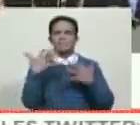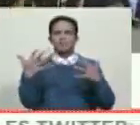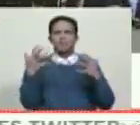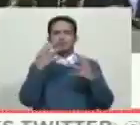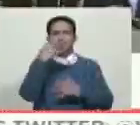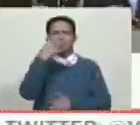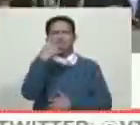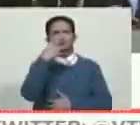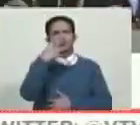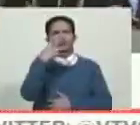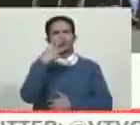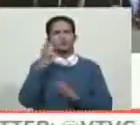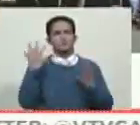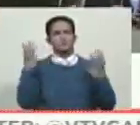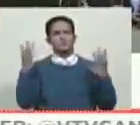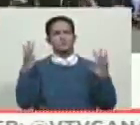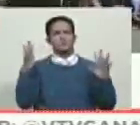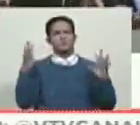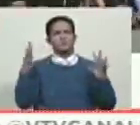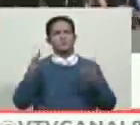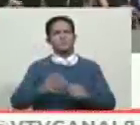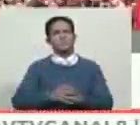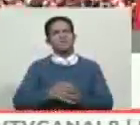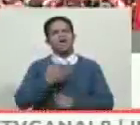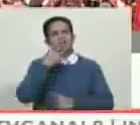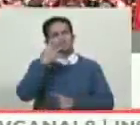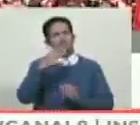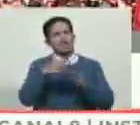¡Una bulla! ¡Todos los guaros!